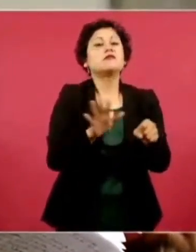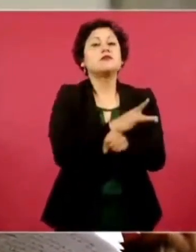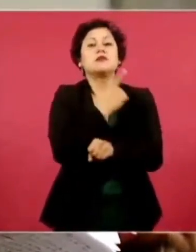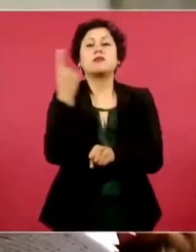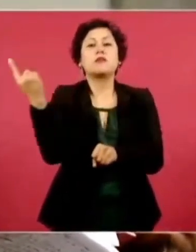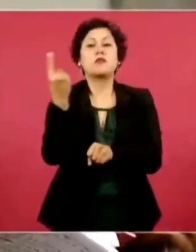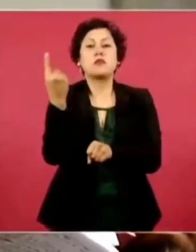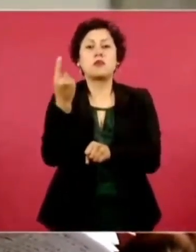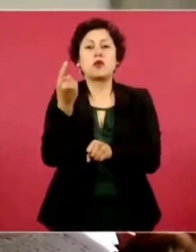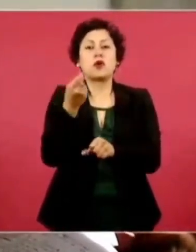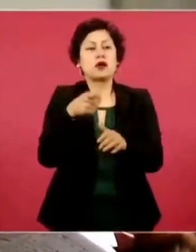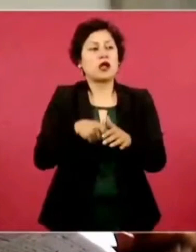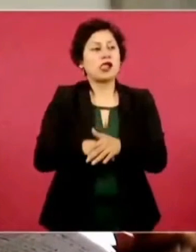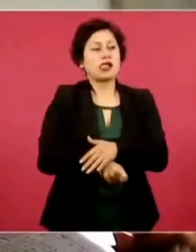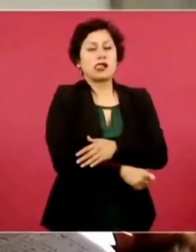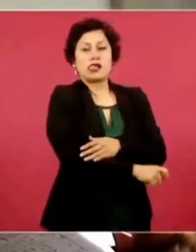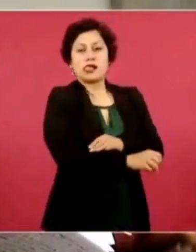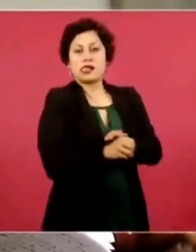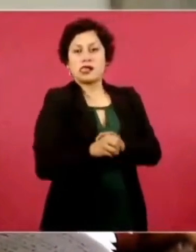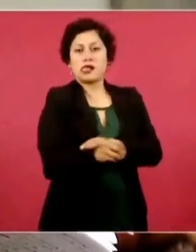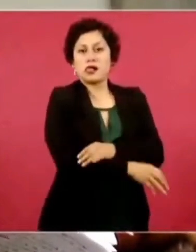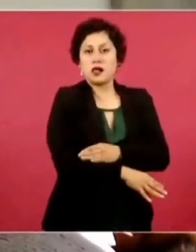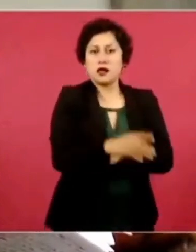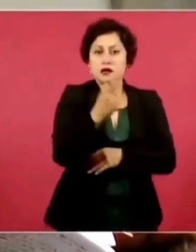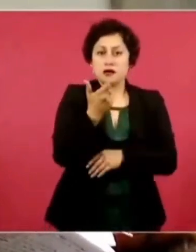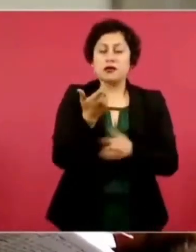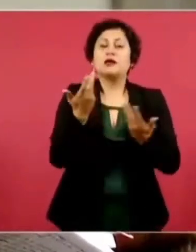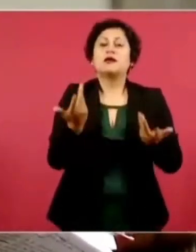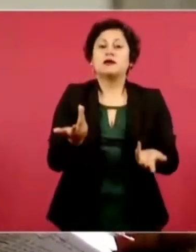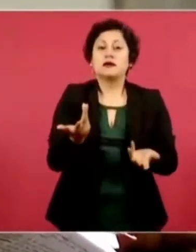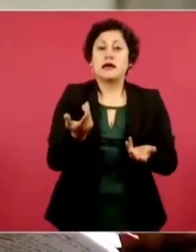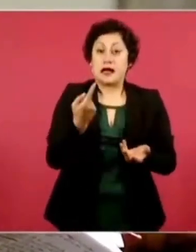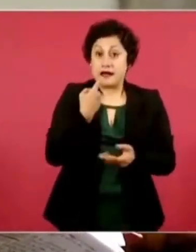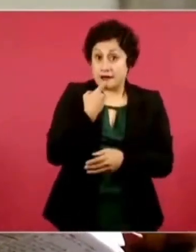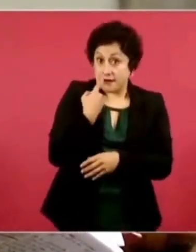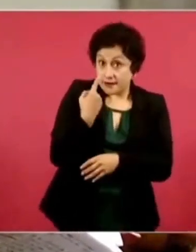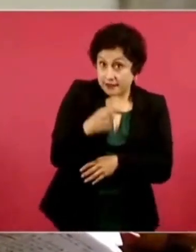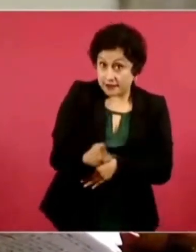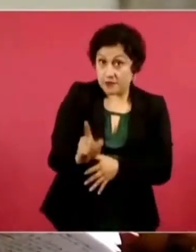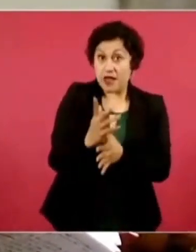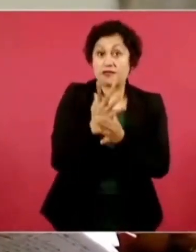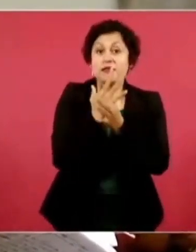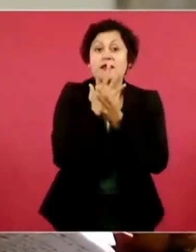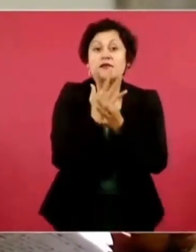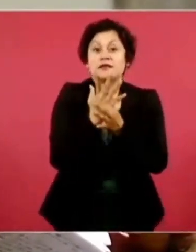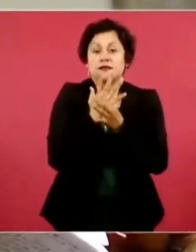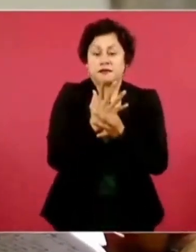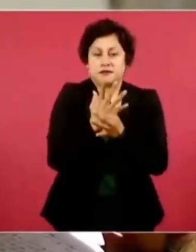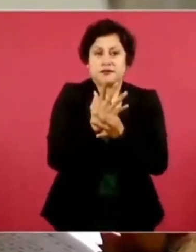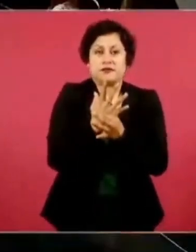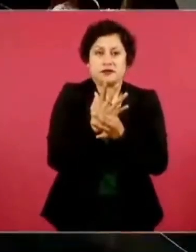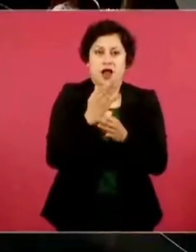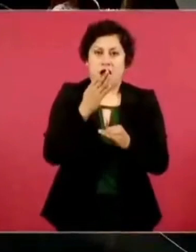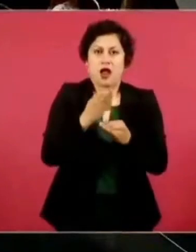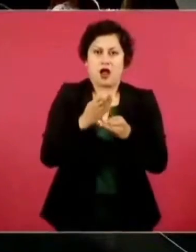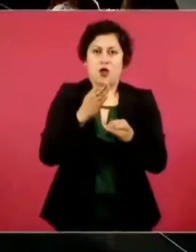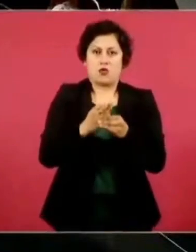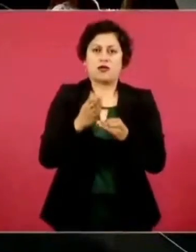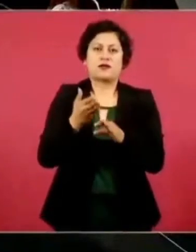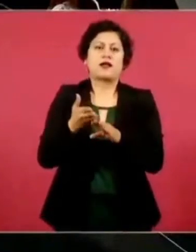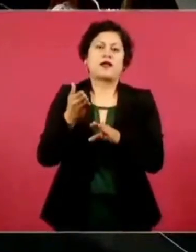fondos, en donde se le acusa que, de hecho, esa demanda está en la antes